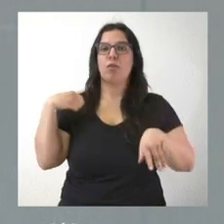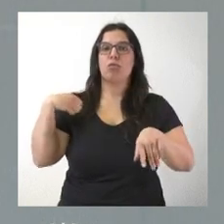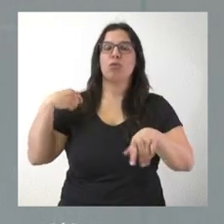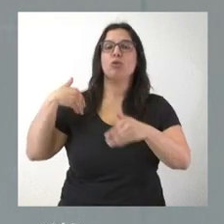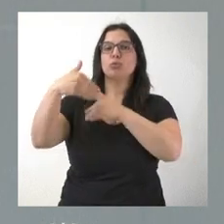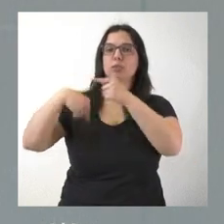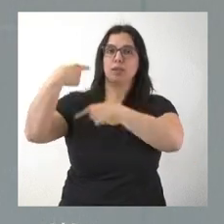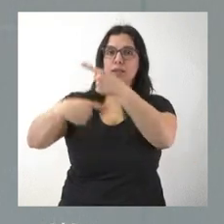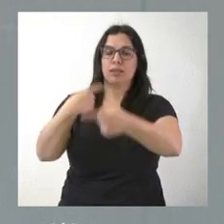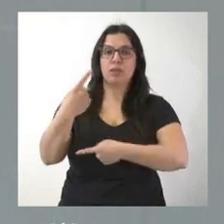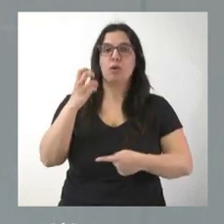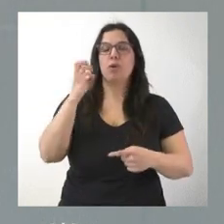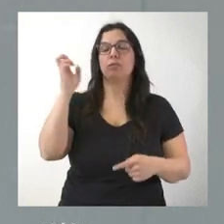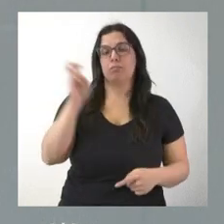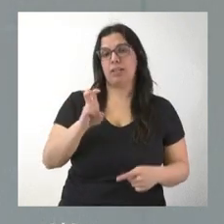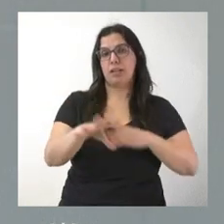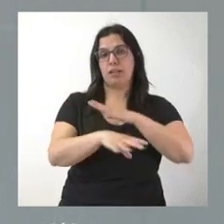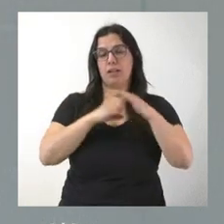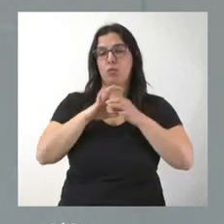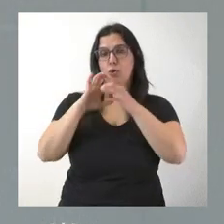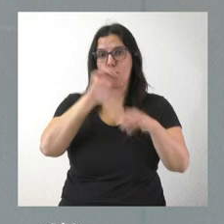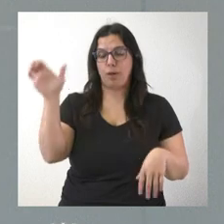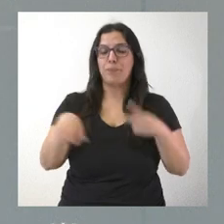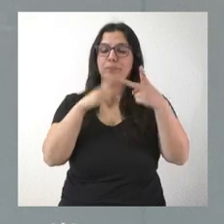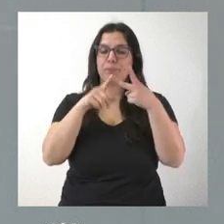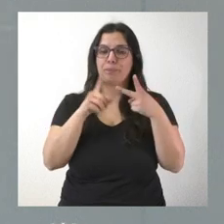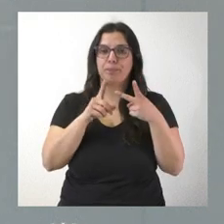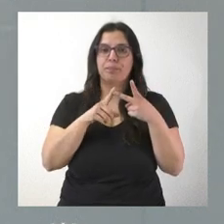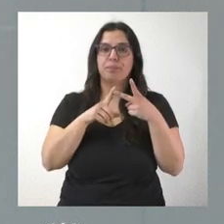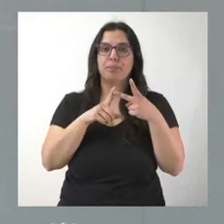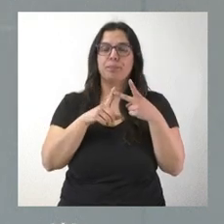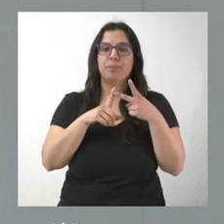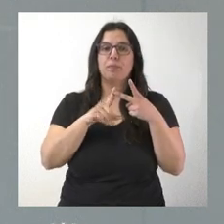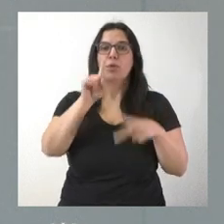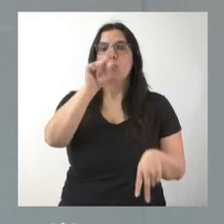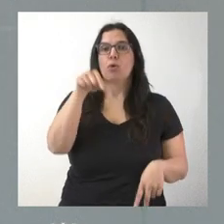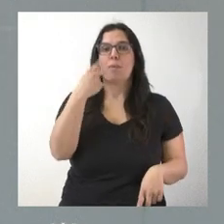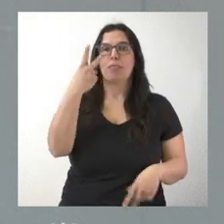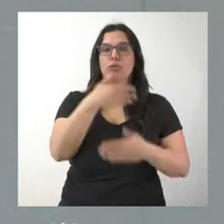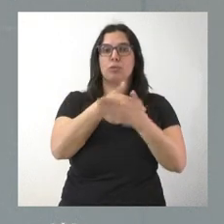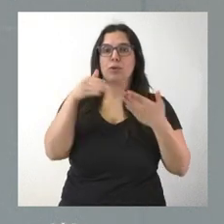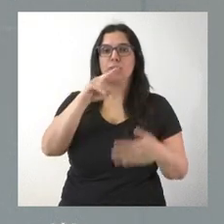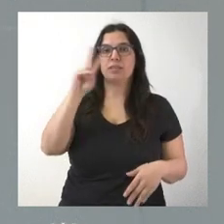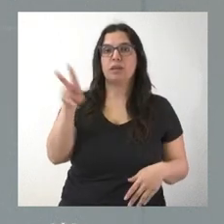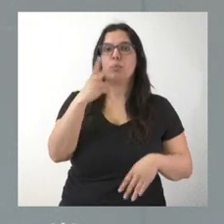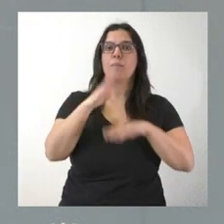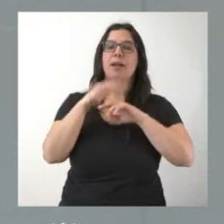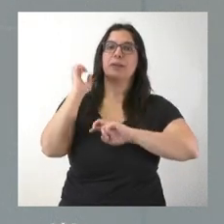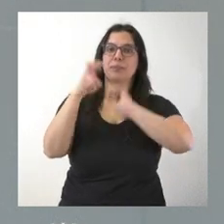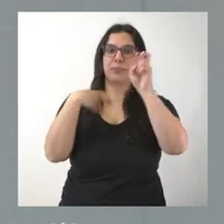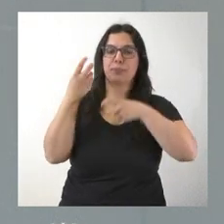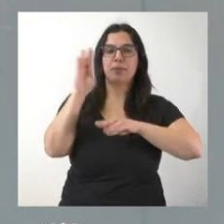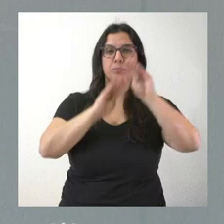procedentes de la Unión Europea en segundo lugar 1,2 millones de euros para la restauración